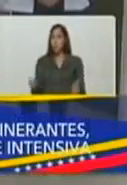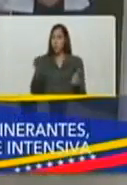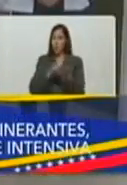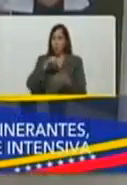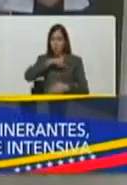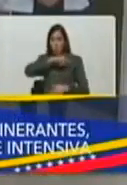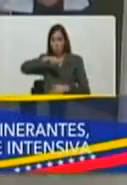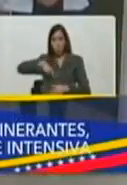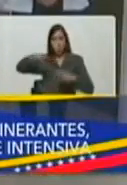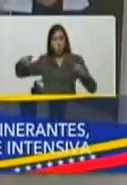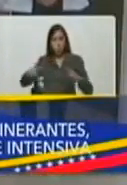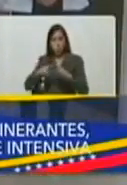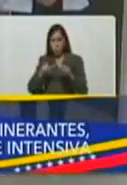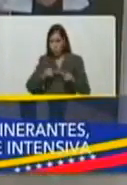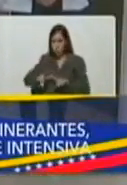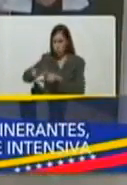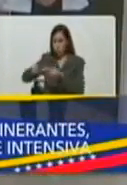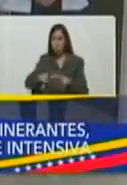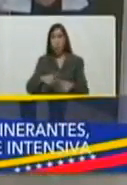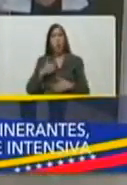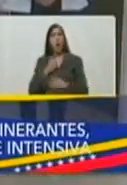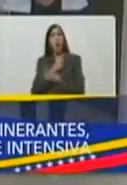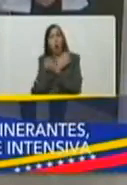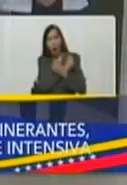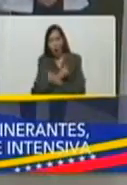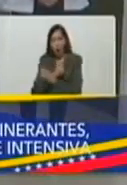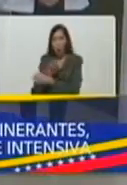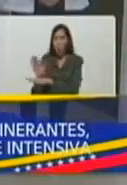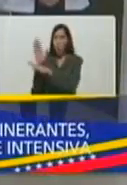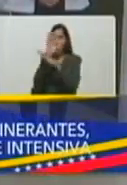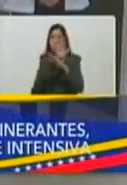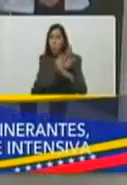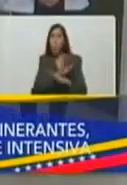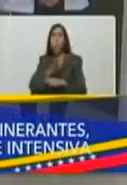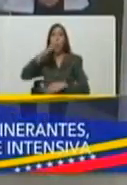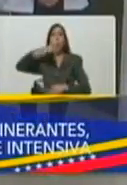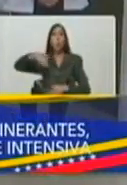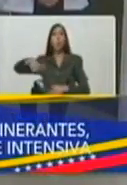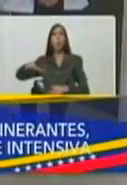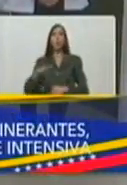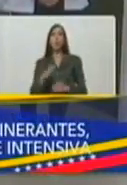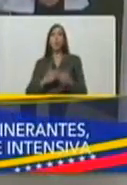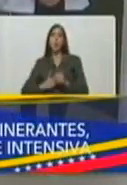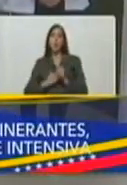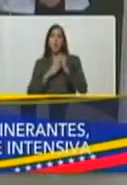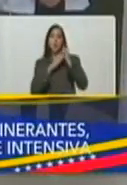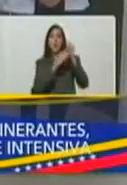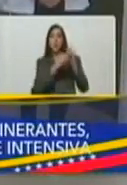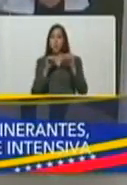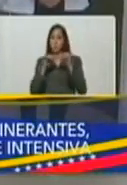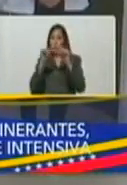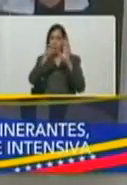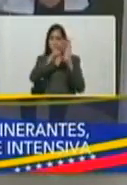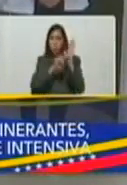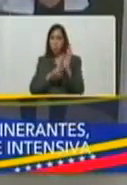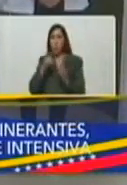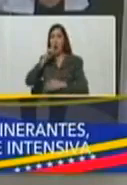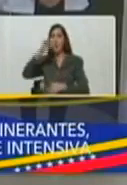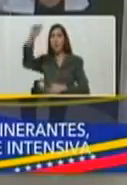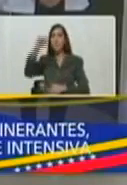encontramos en una acción de amor y protección a nuestro pueblo, siempre guiada y siguiendo sus instrucciones. En